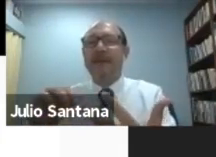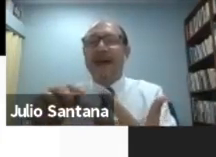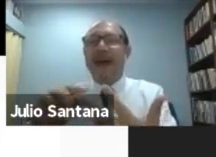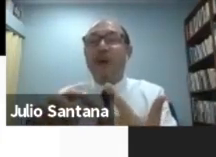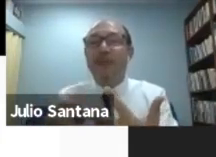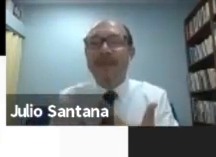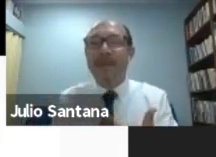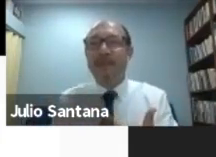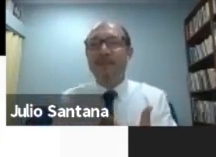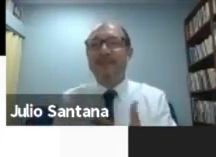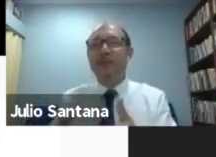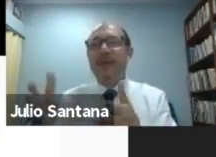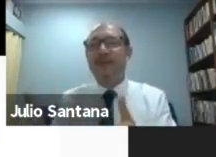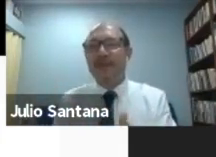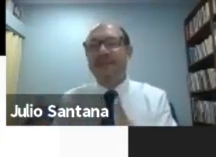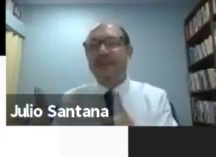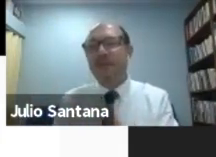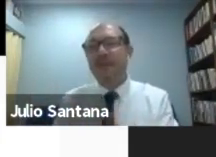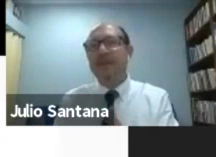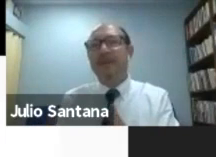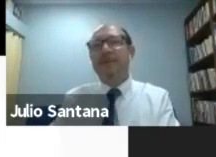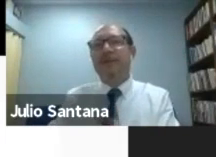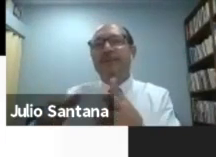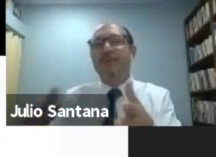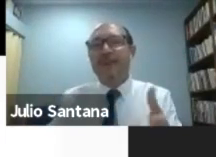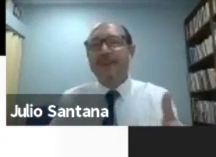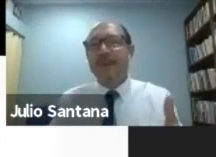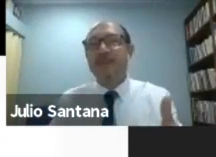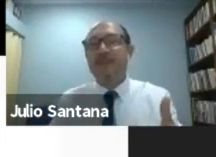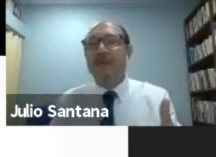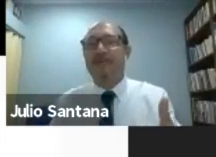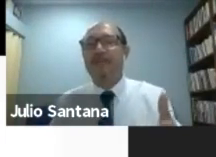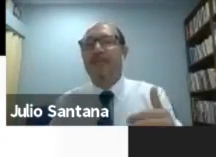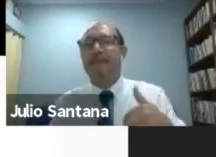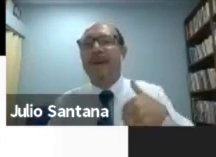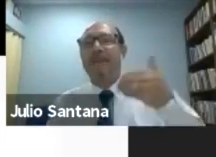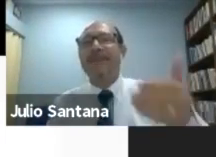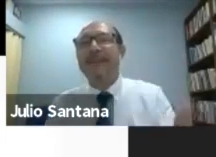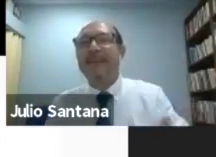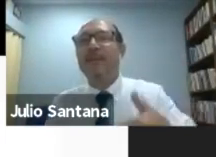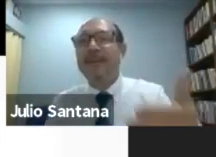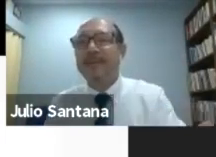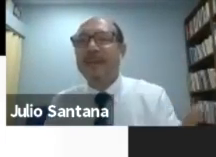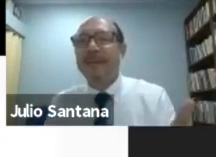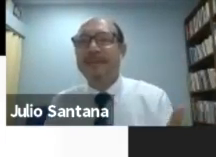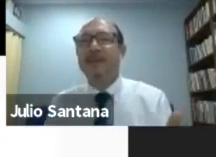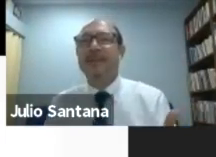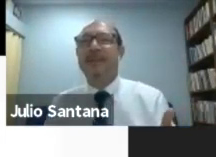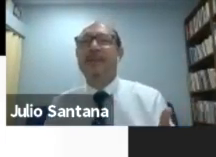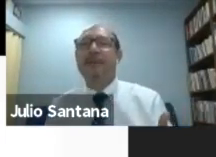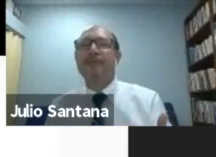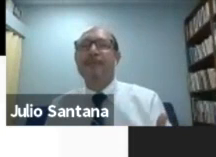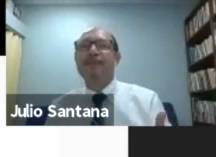orientaciones, a los videos de educación en salud sobre sus diferentes condiciones para aprender y orientar sobre